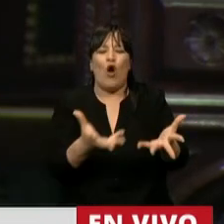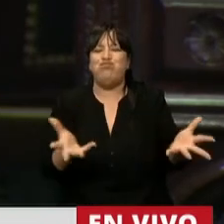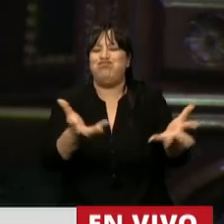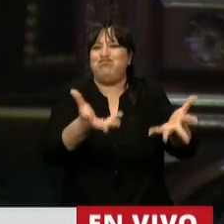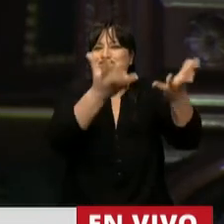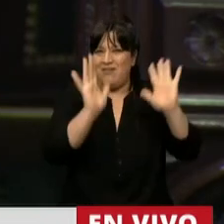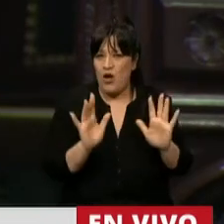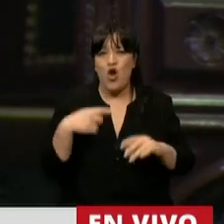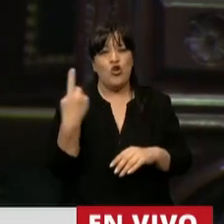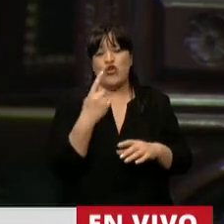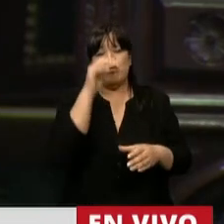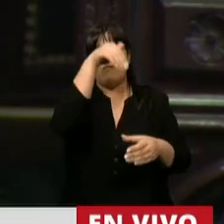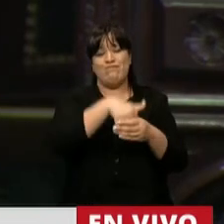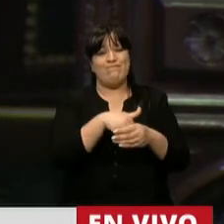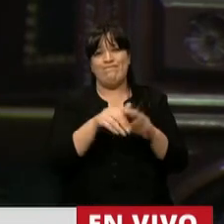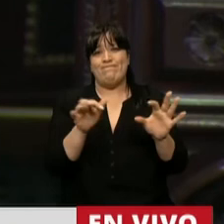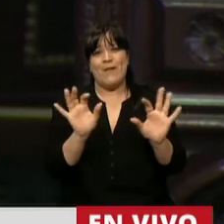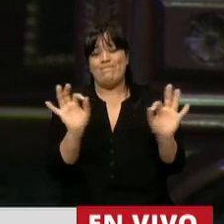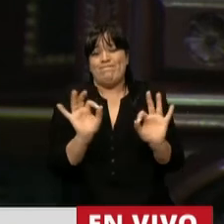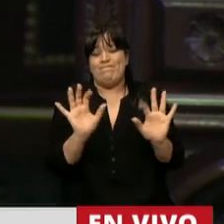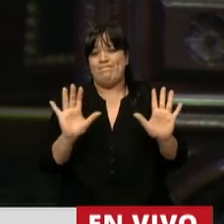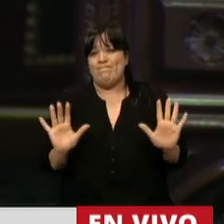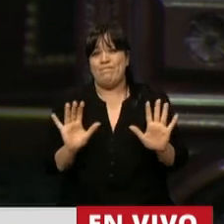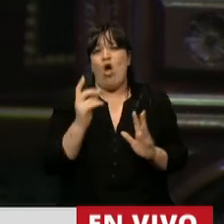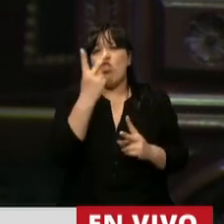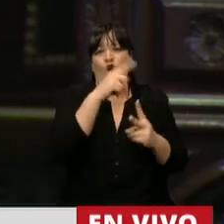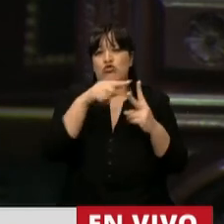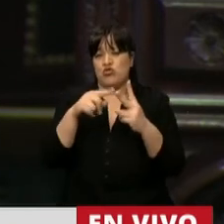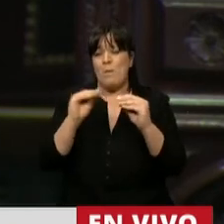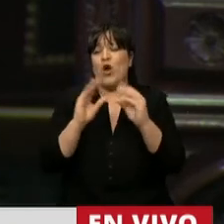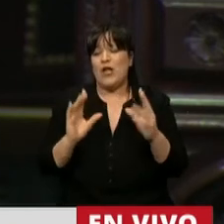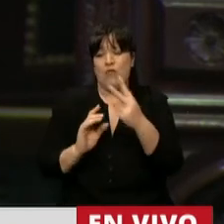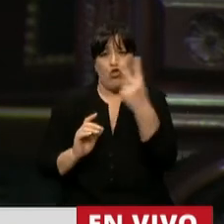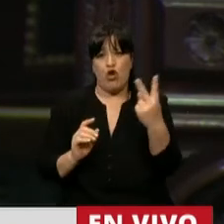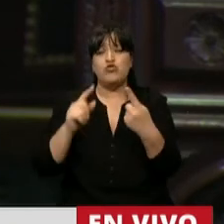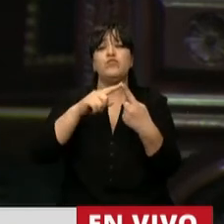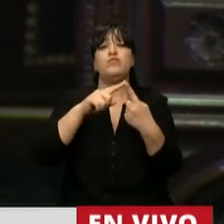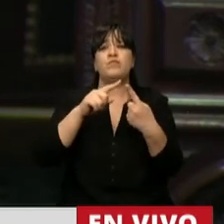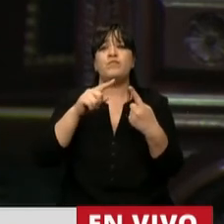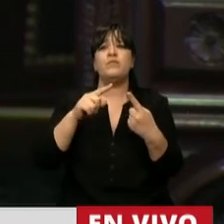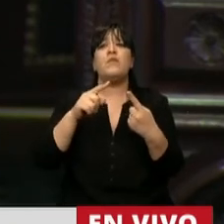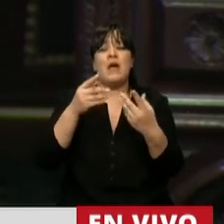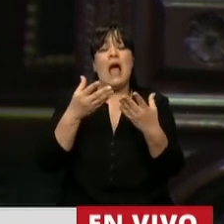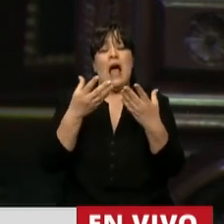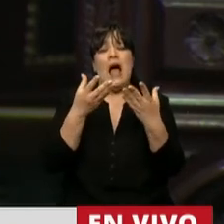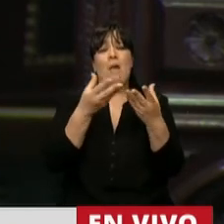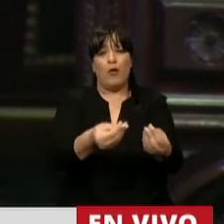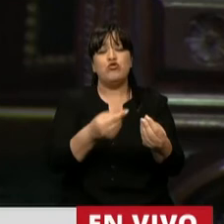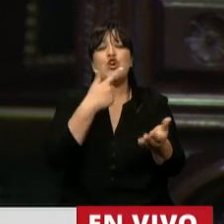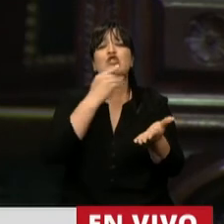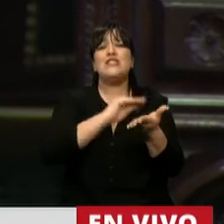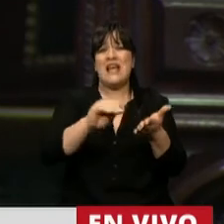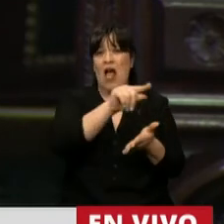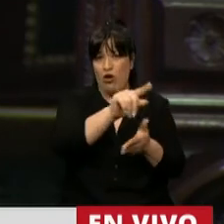Nosotros vamos a abstenernos. Vamos a abstenernos por 2 cuestiones. Una, para acompañar en solidaridad a nuestros